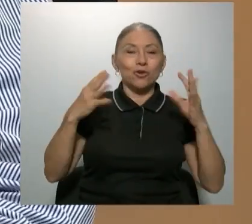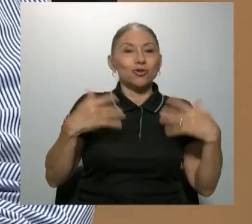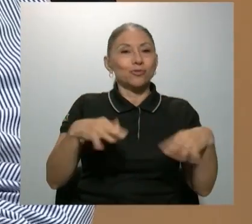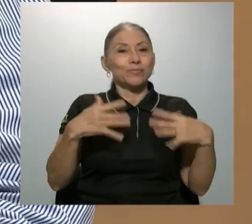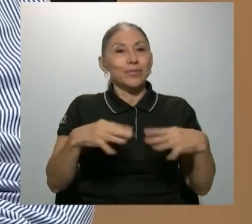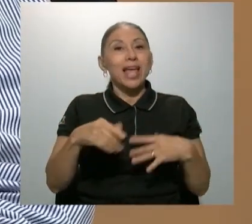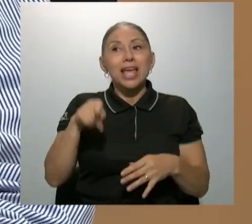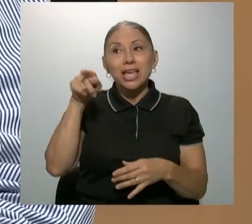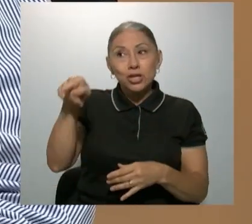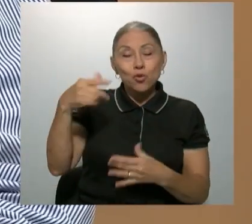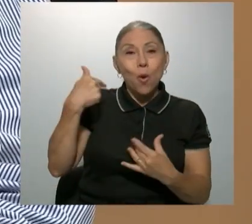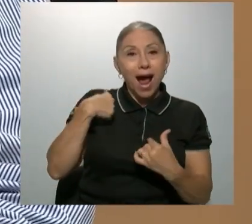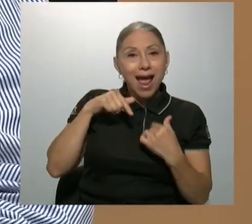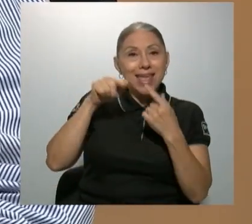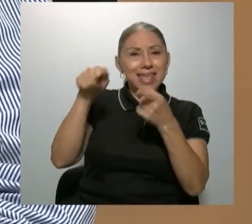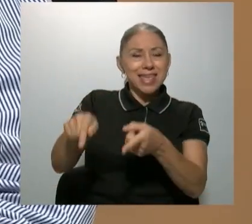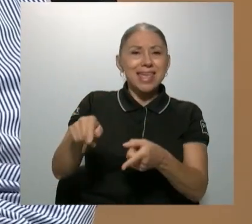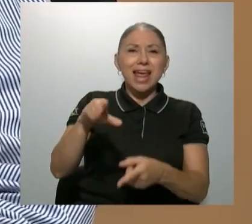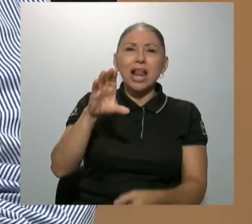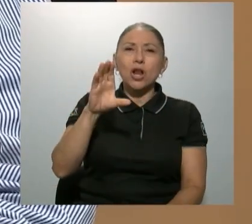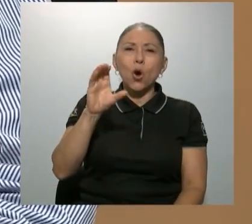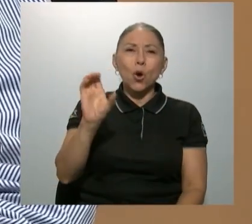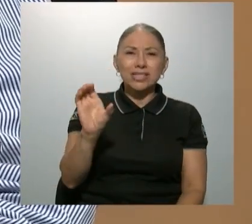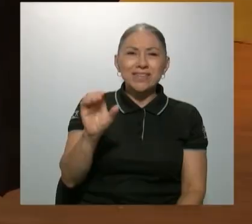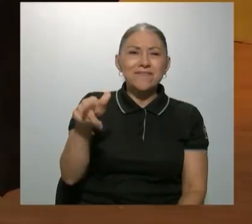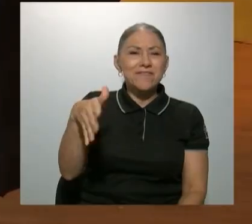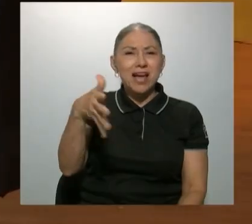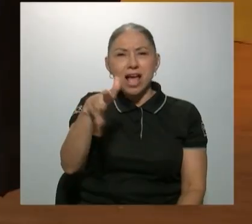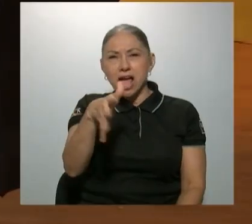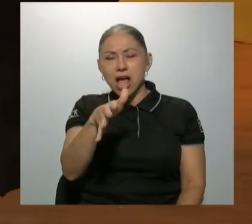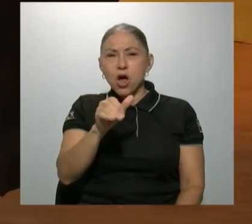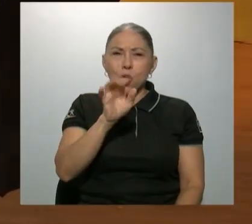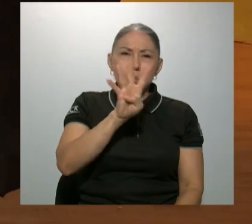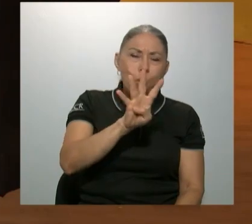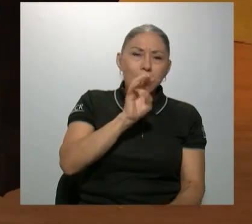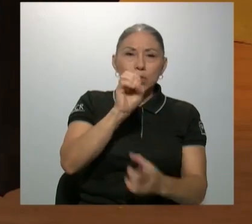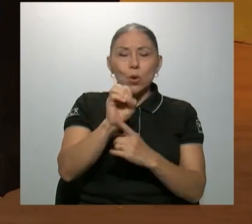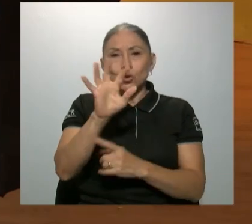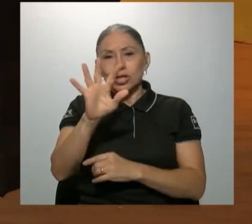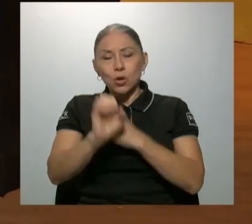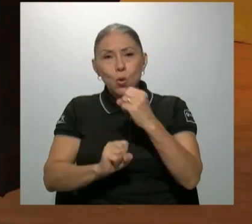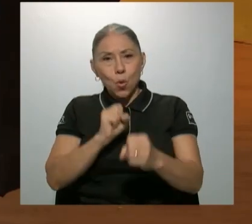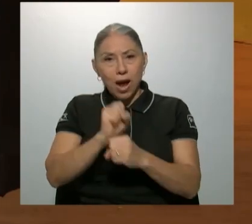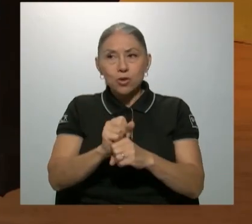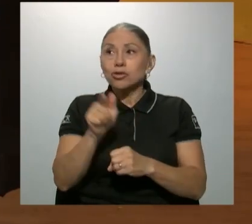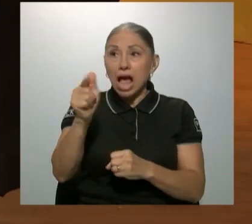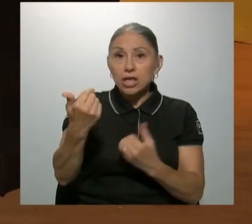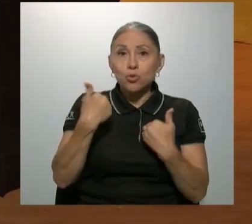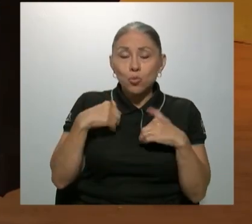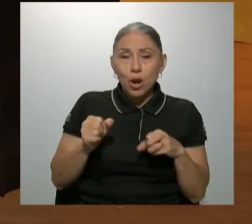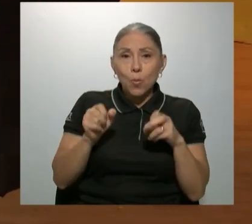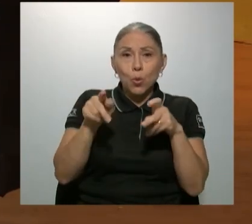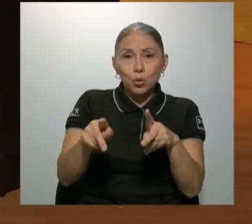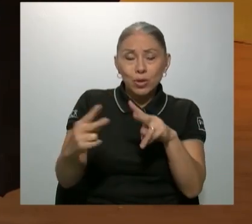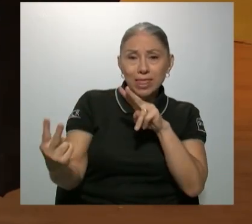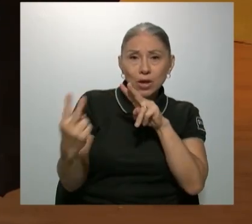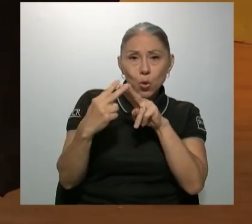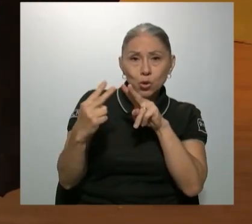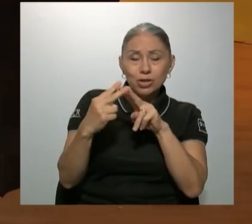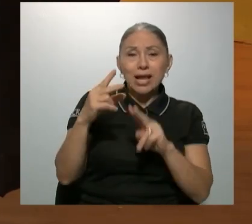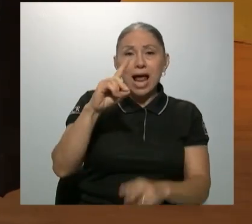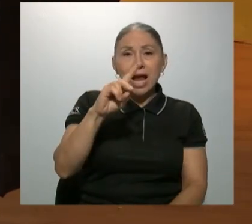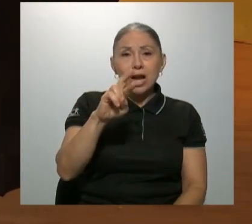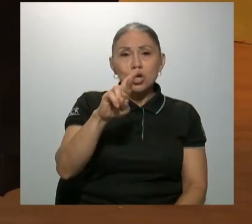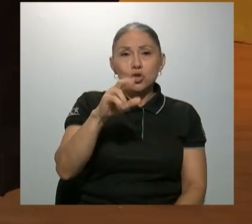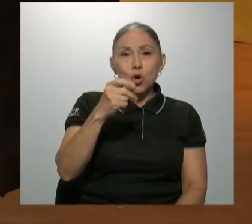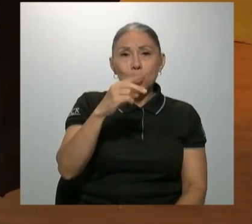el CONICIF alrededor de 4 o 5 años, ¿verdad? Bueno, y ahí tuve oportunidad de conocer a Rodrigo, ¿verdad?